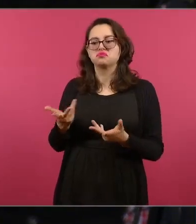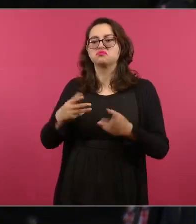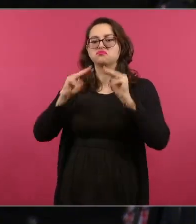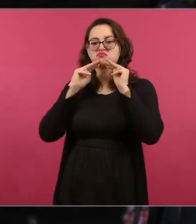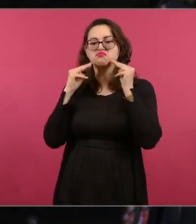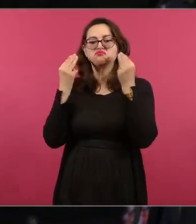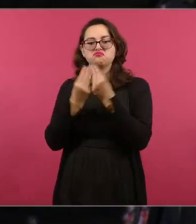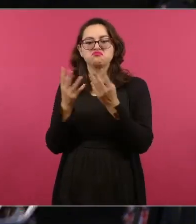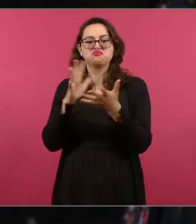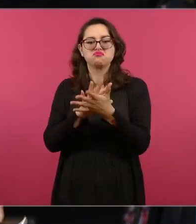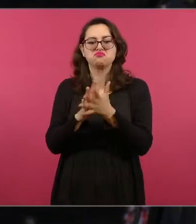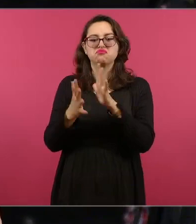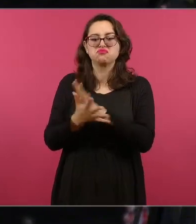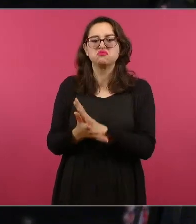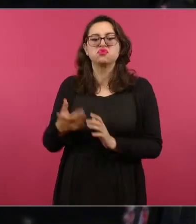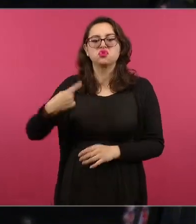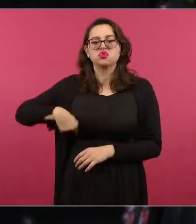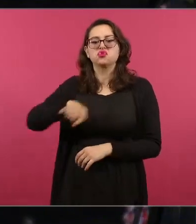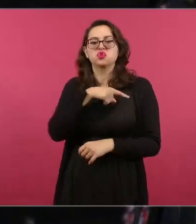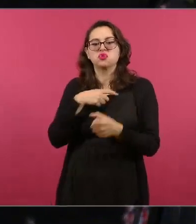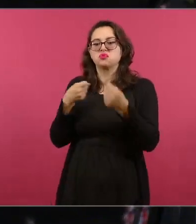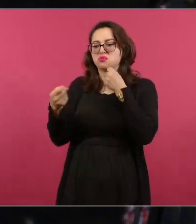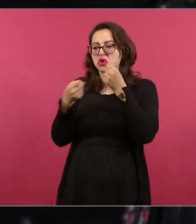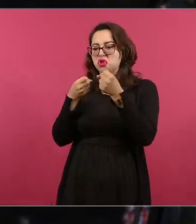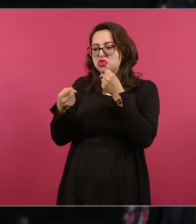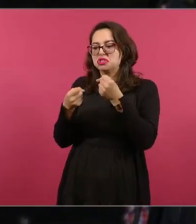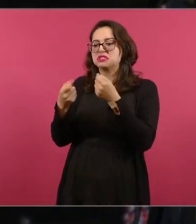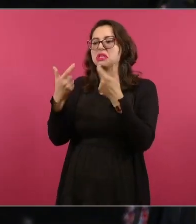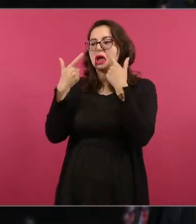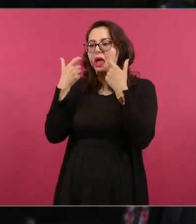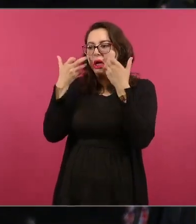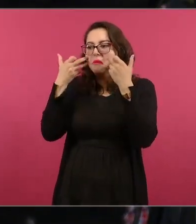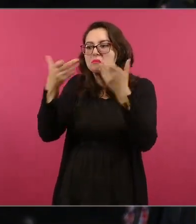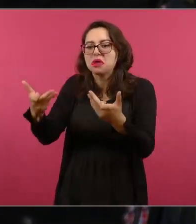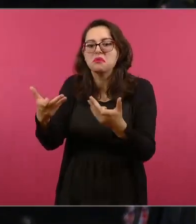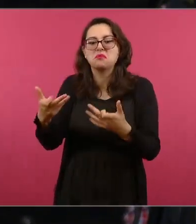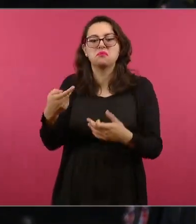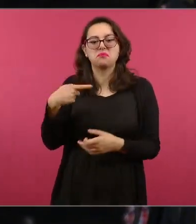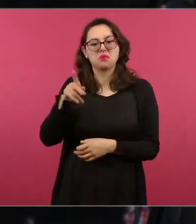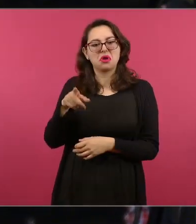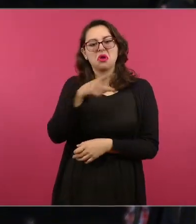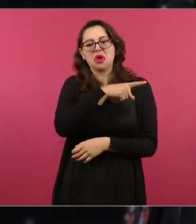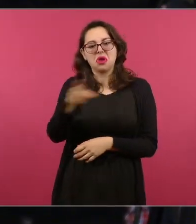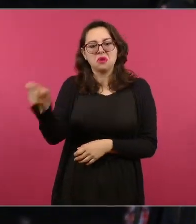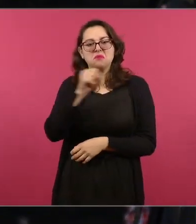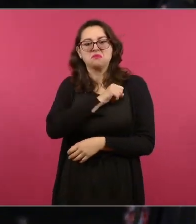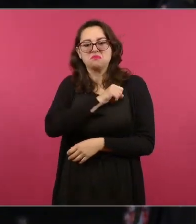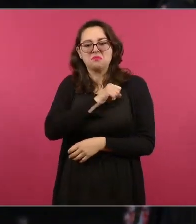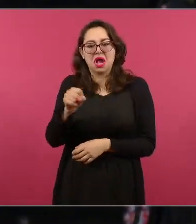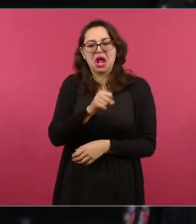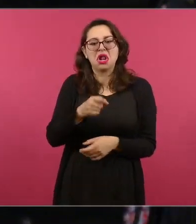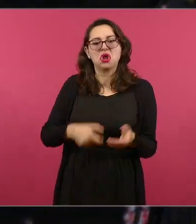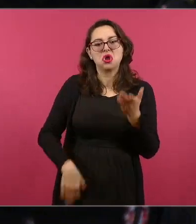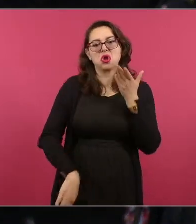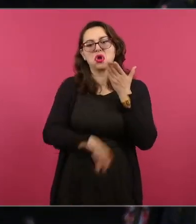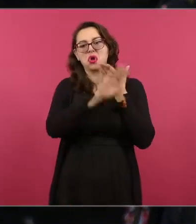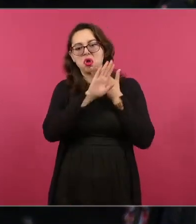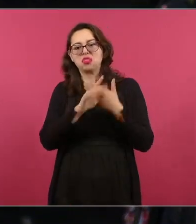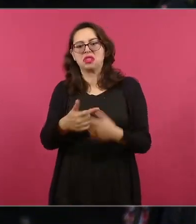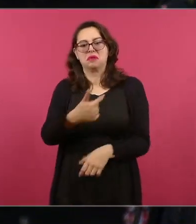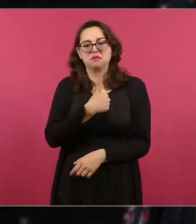soy muy desgraciada porque siempre he sido la única mujer directora y siempre, y sabían, ahí viene la viuda, no puedo decir las otras malas